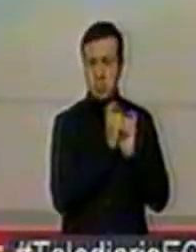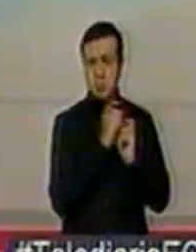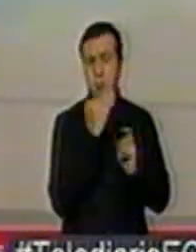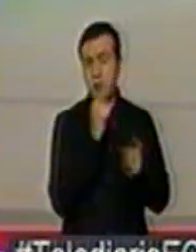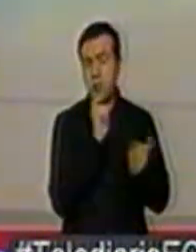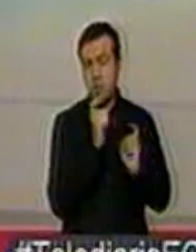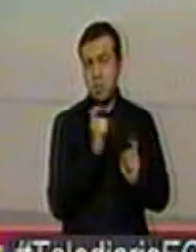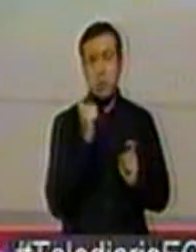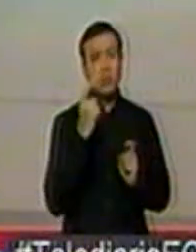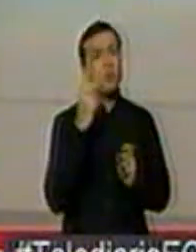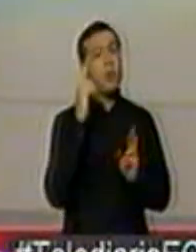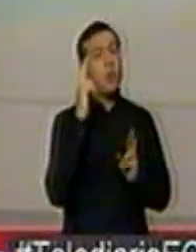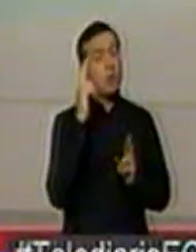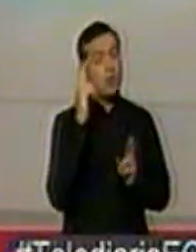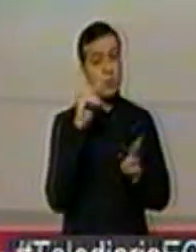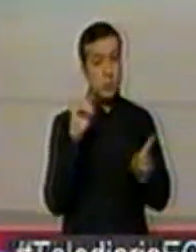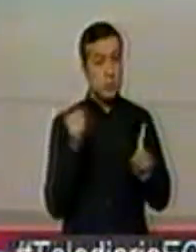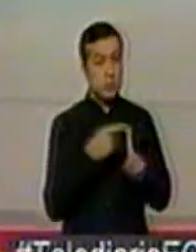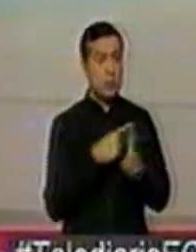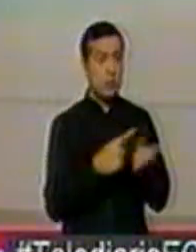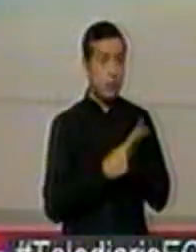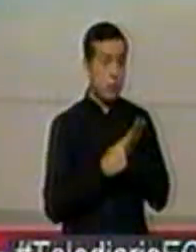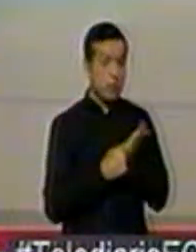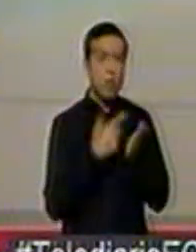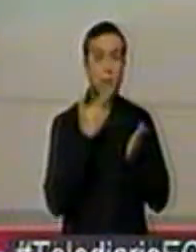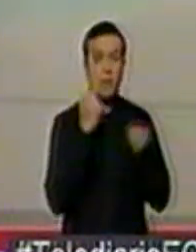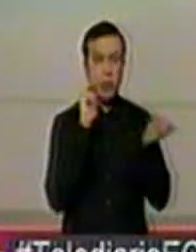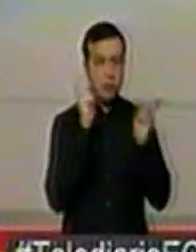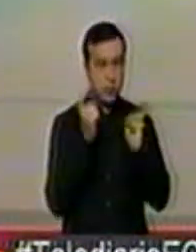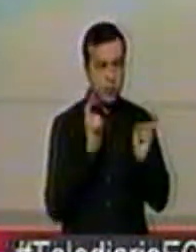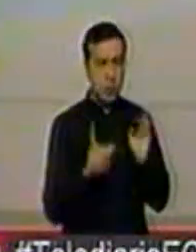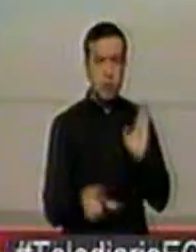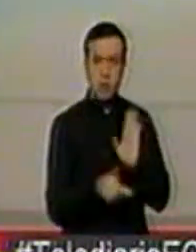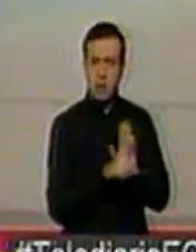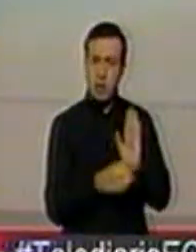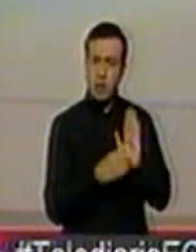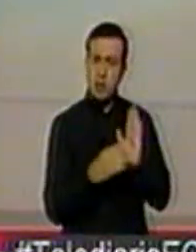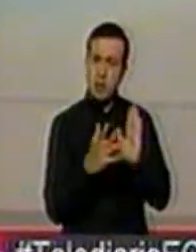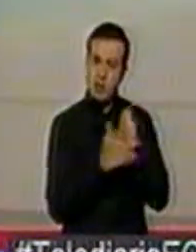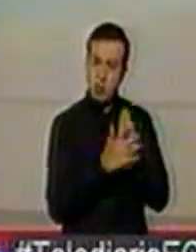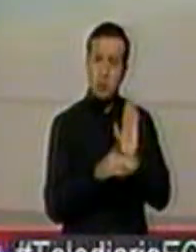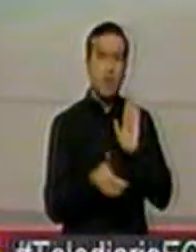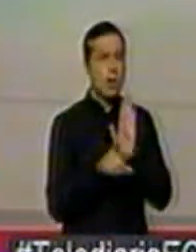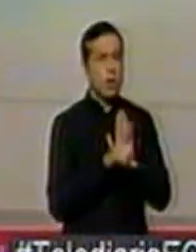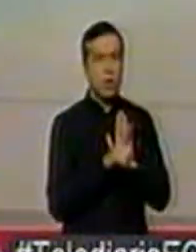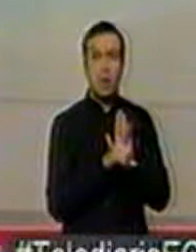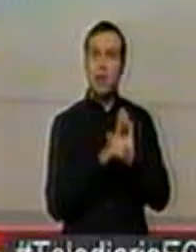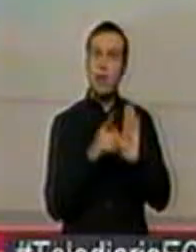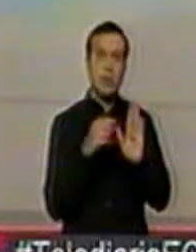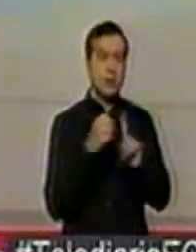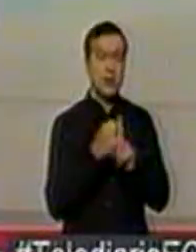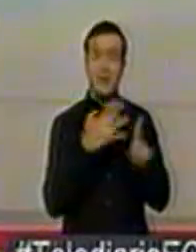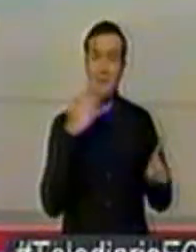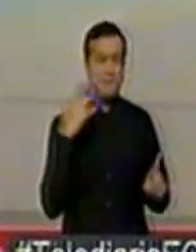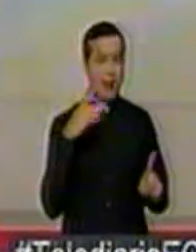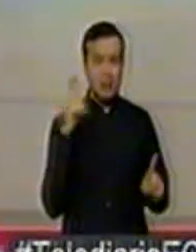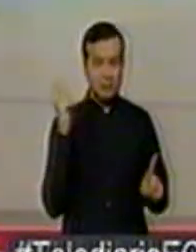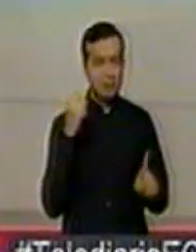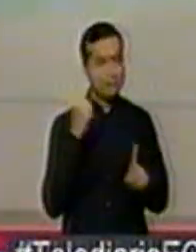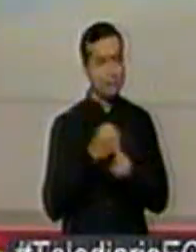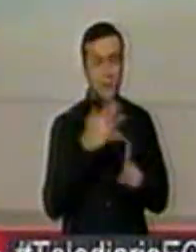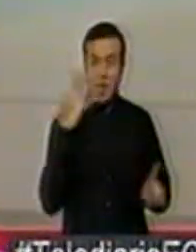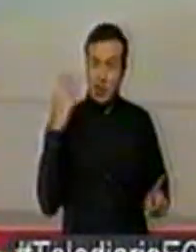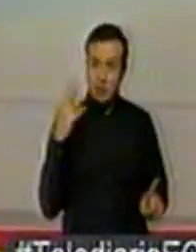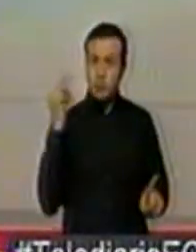nosotros esperamos que el primer debate sea para eso para mejorar la ley para que la ley sea una ley de impacto insisto en esto que